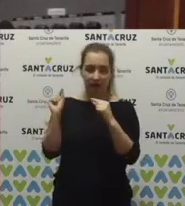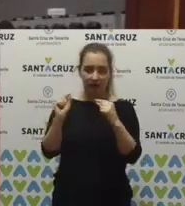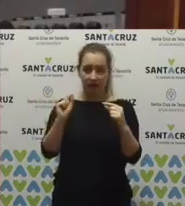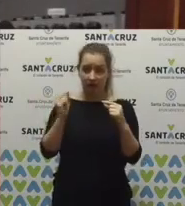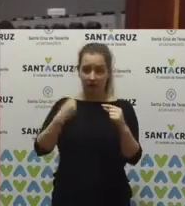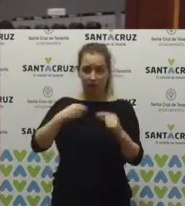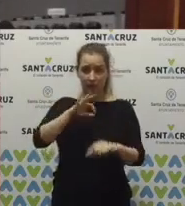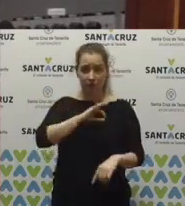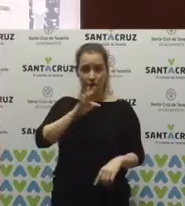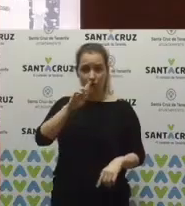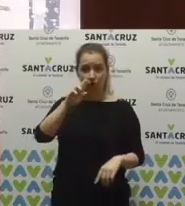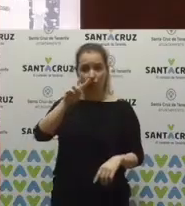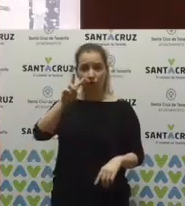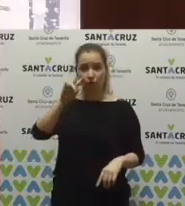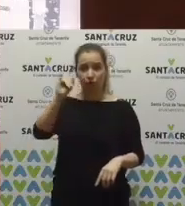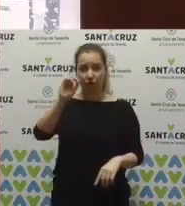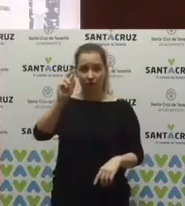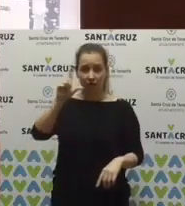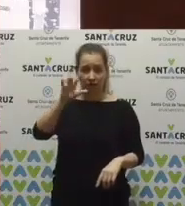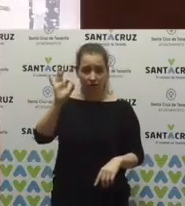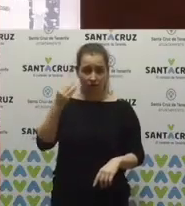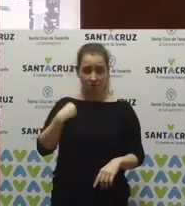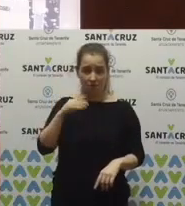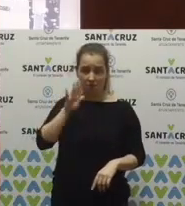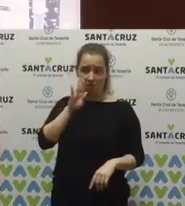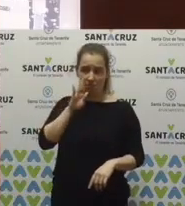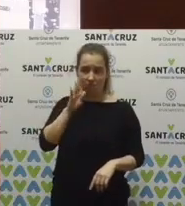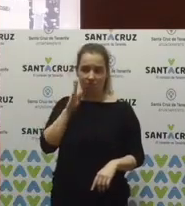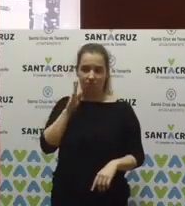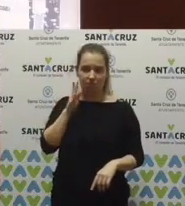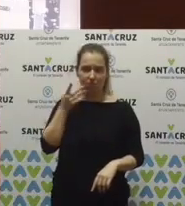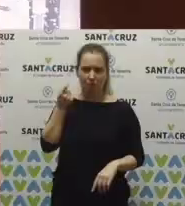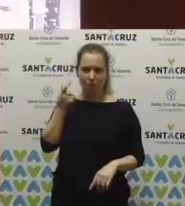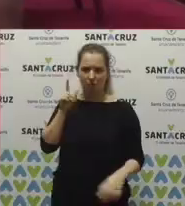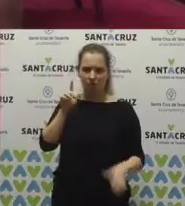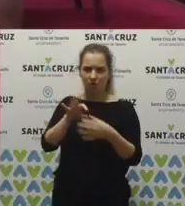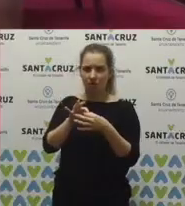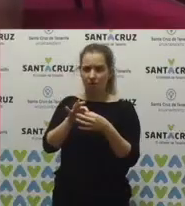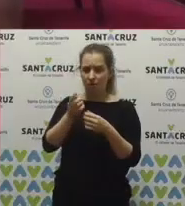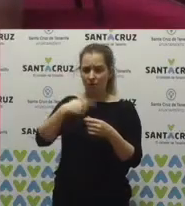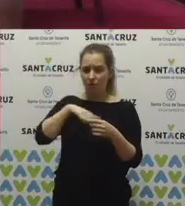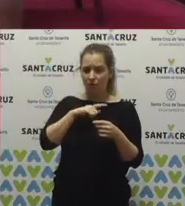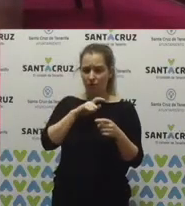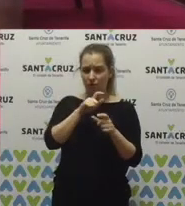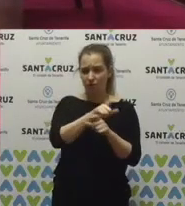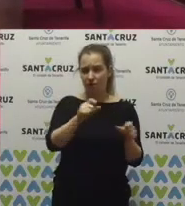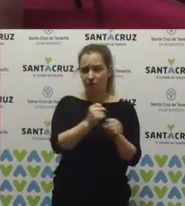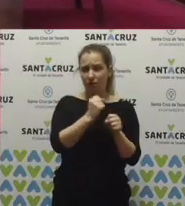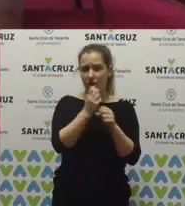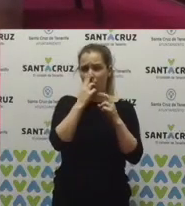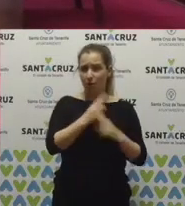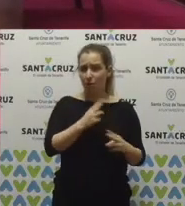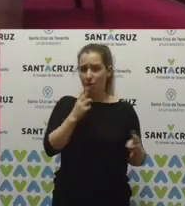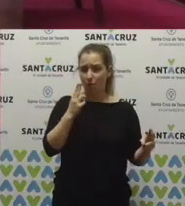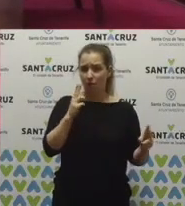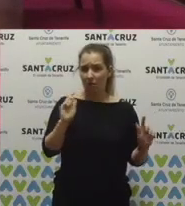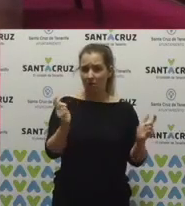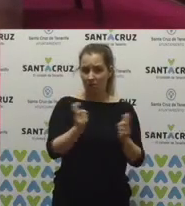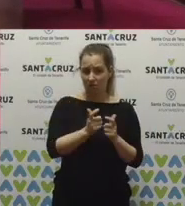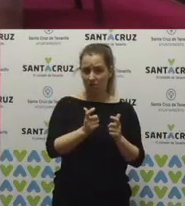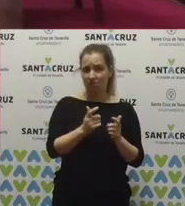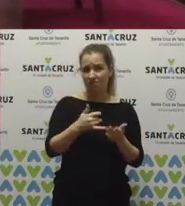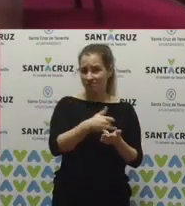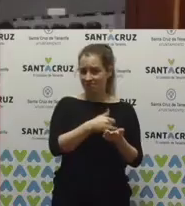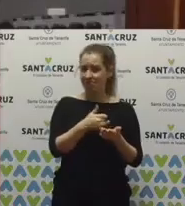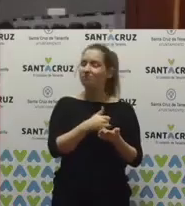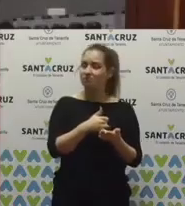alejados tenemos un déficit de empleados públicos pues seguramente o sí con respecto a las medias europeas pero de